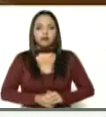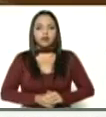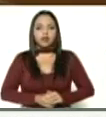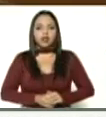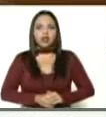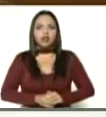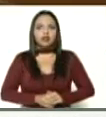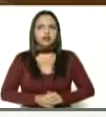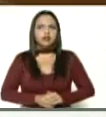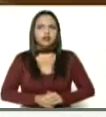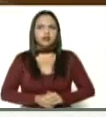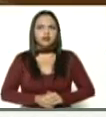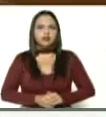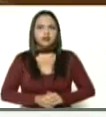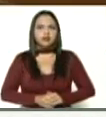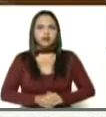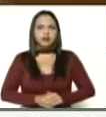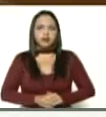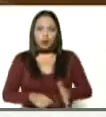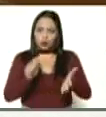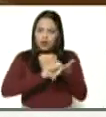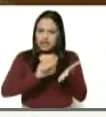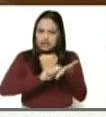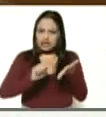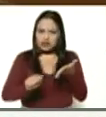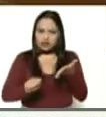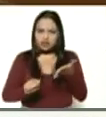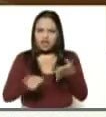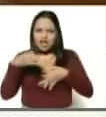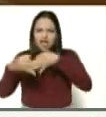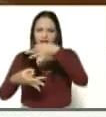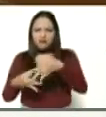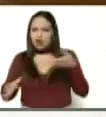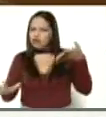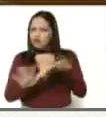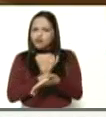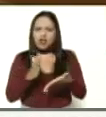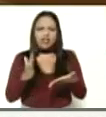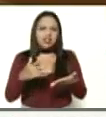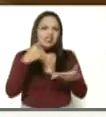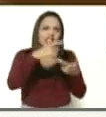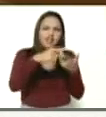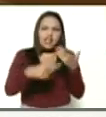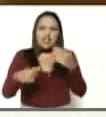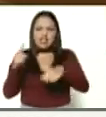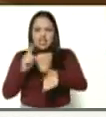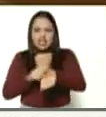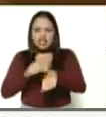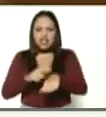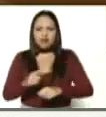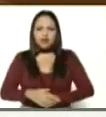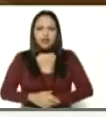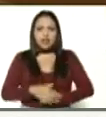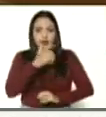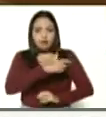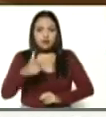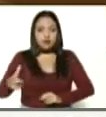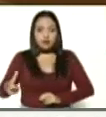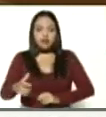Jorge nos habla de diversos momentos y